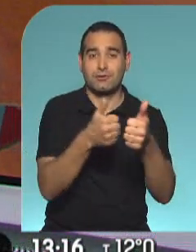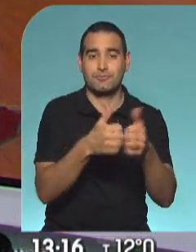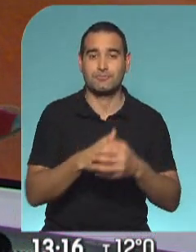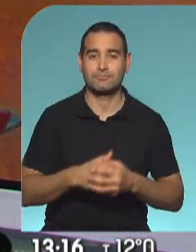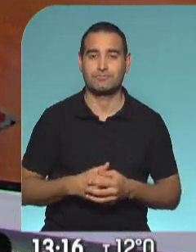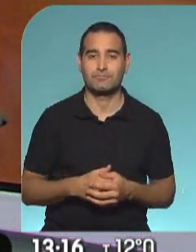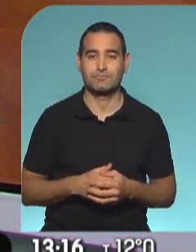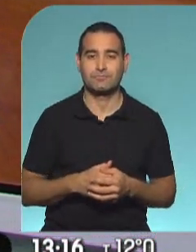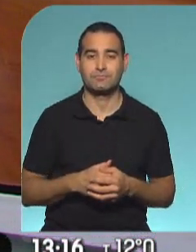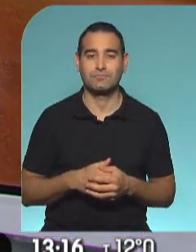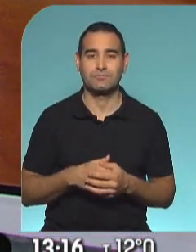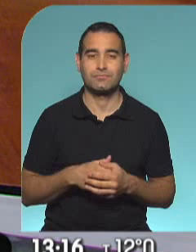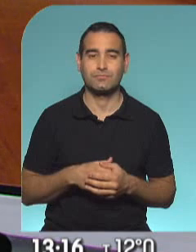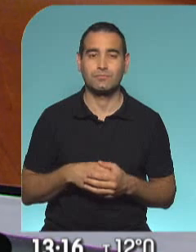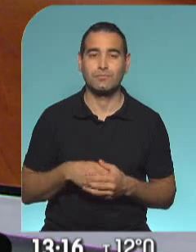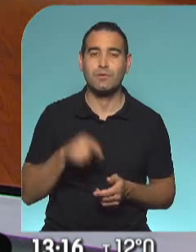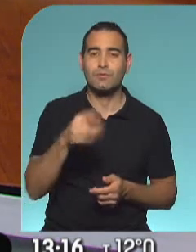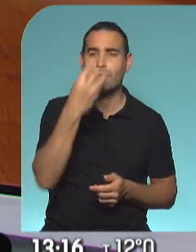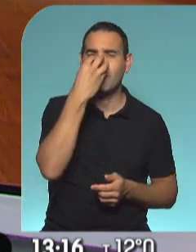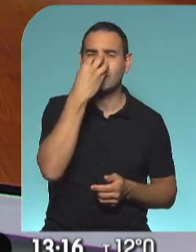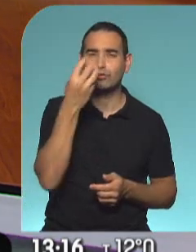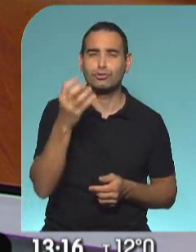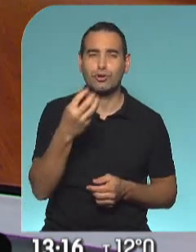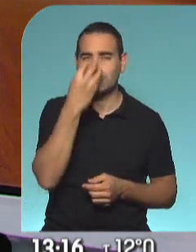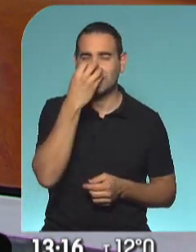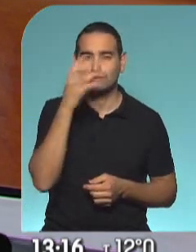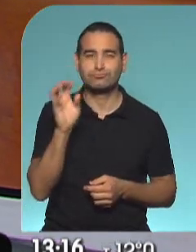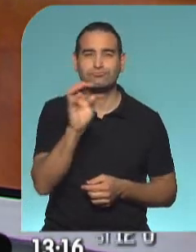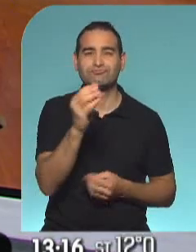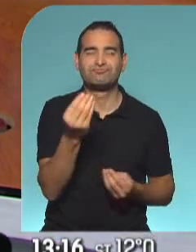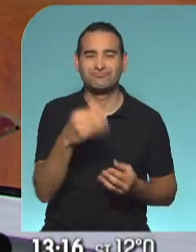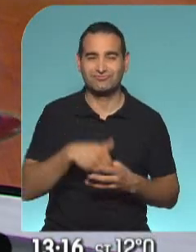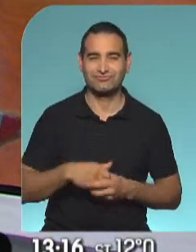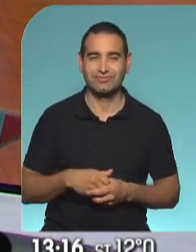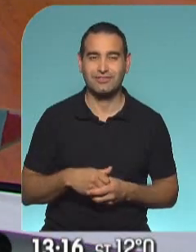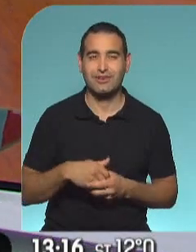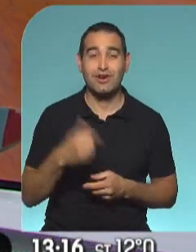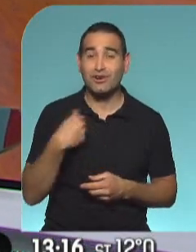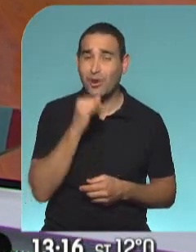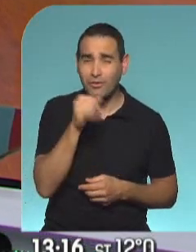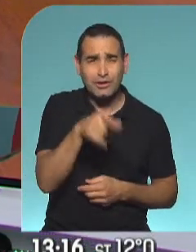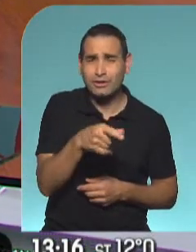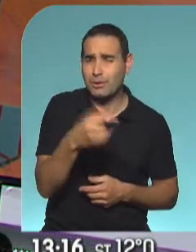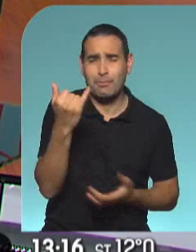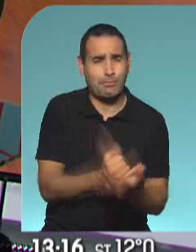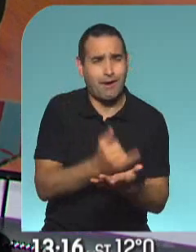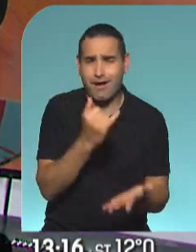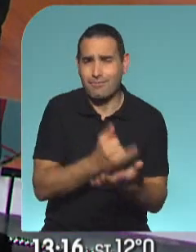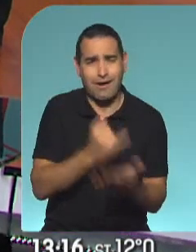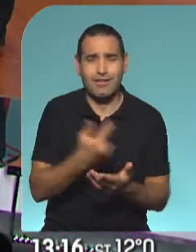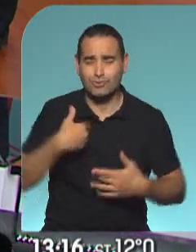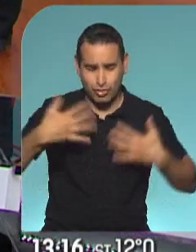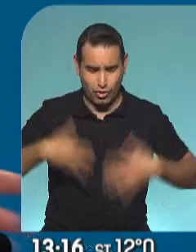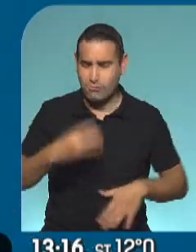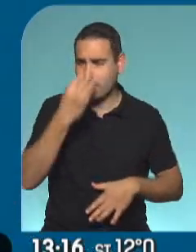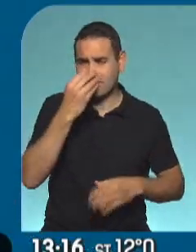dos metros. Dígame, sí. En la nariz roja. A ver. Yo me pongo la peluca de colores porque la única manera de hablar de esta payasada es vistiéndonos de payaso con